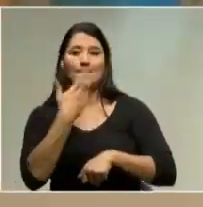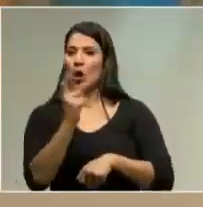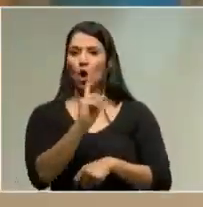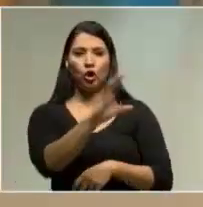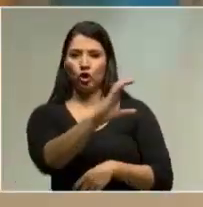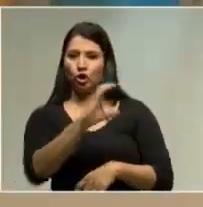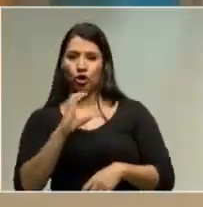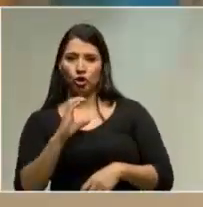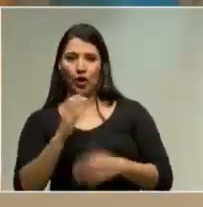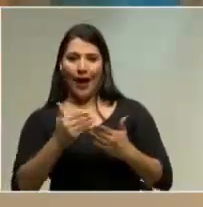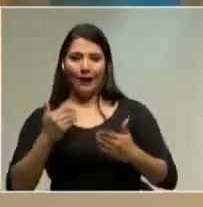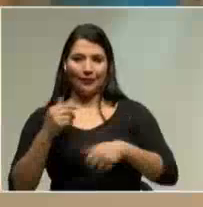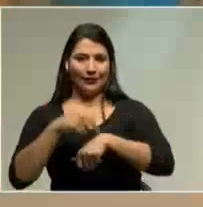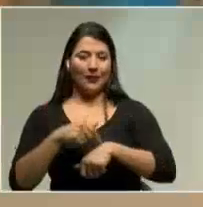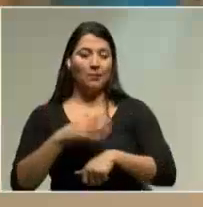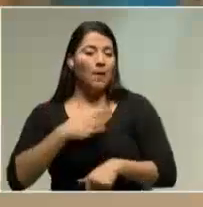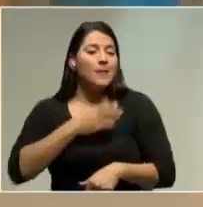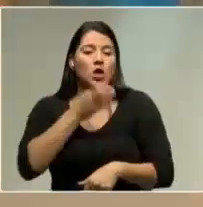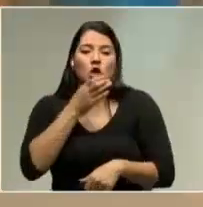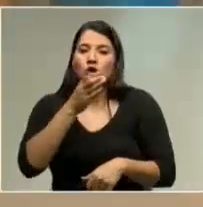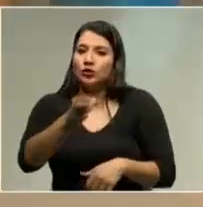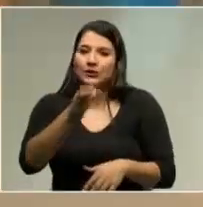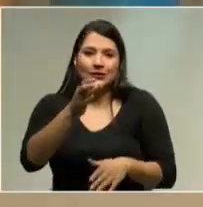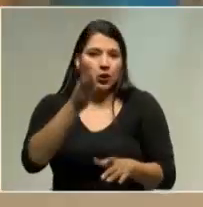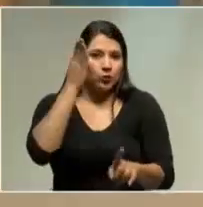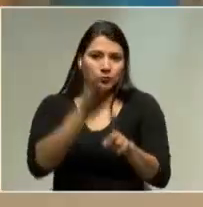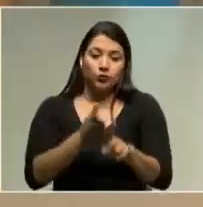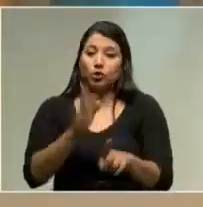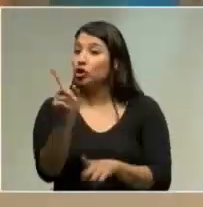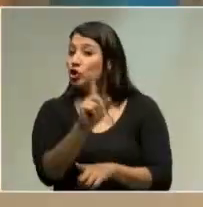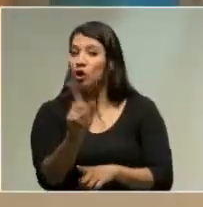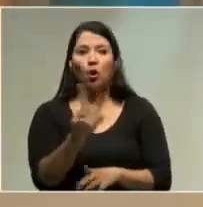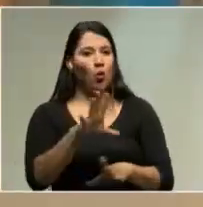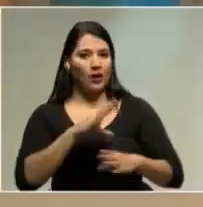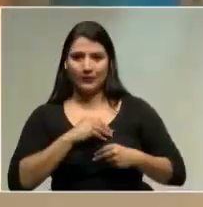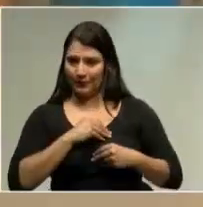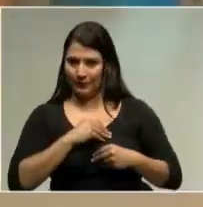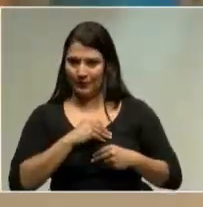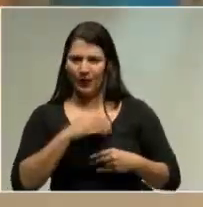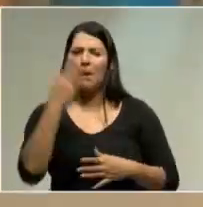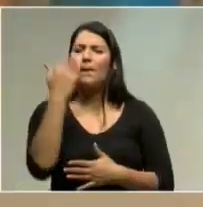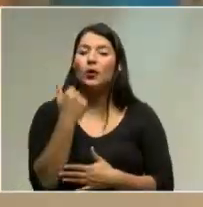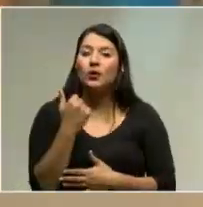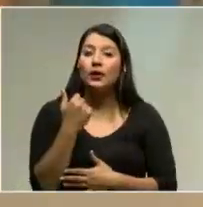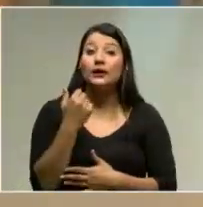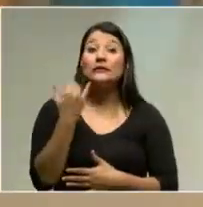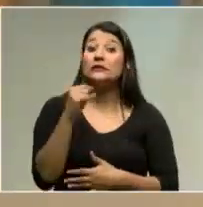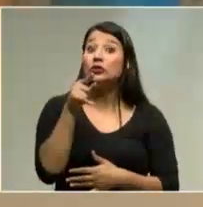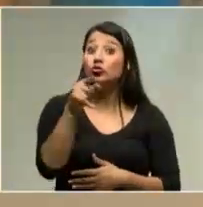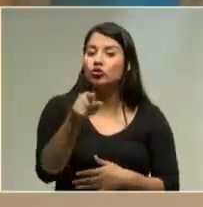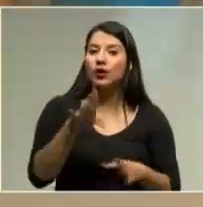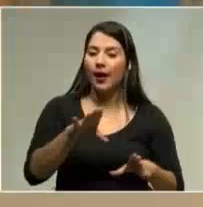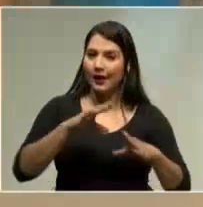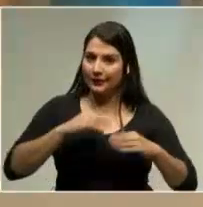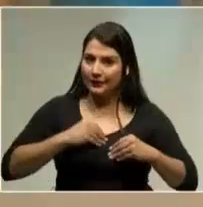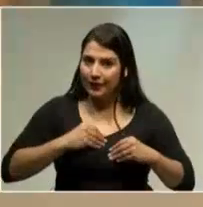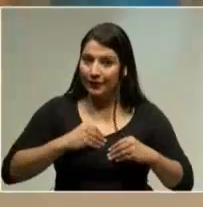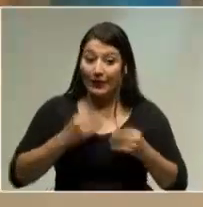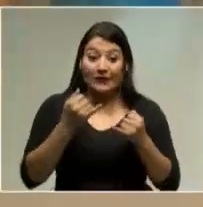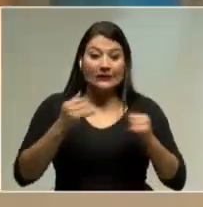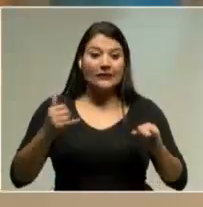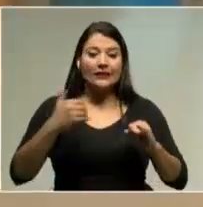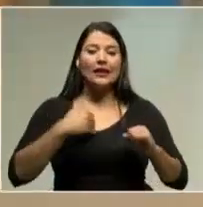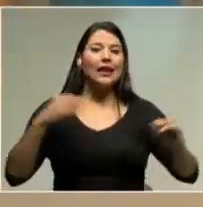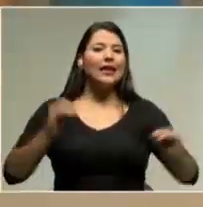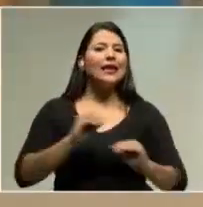Ese es el consejo, pero radical, no lo tome. Porque si lo acepta sin tener claro